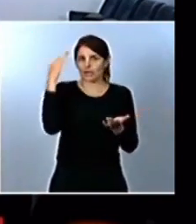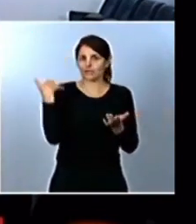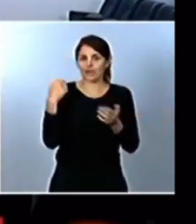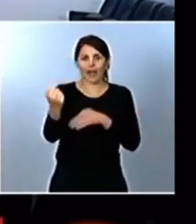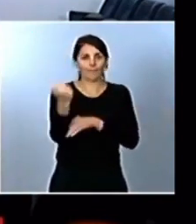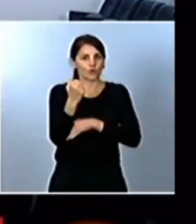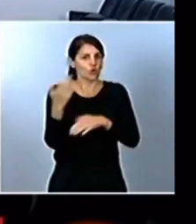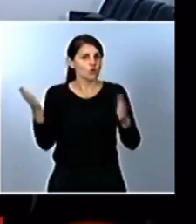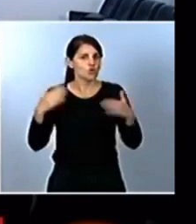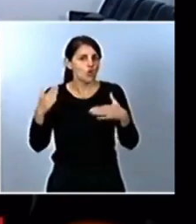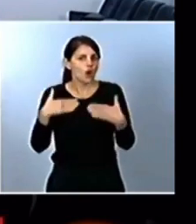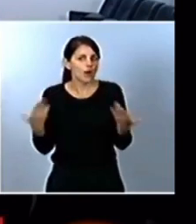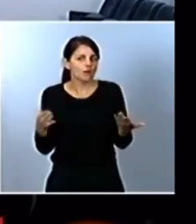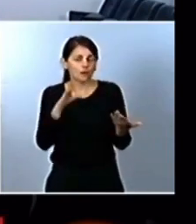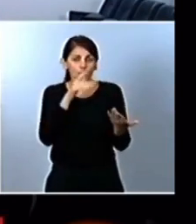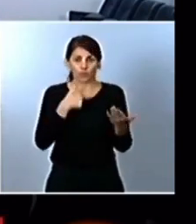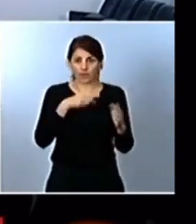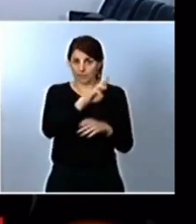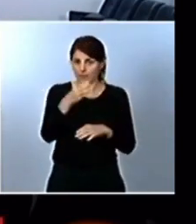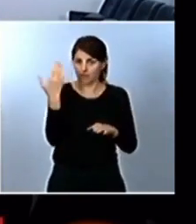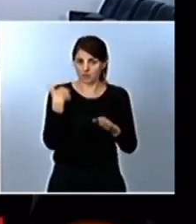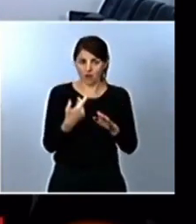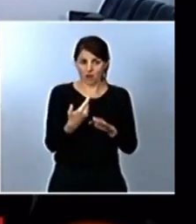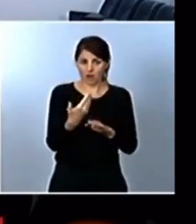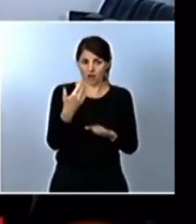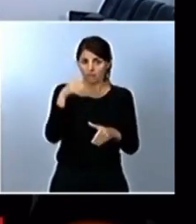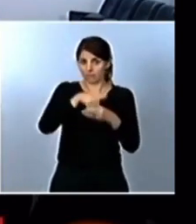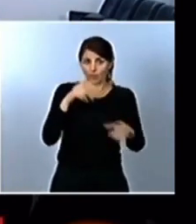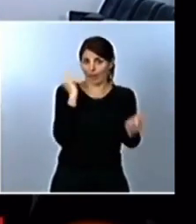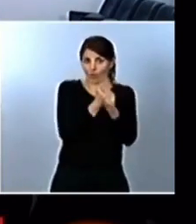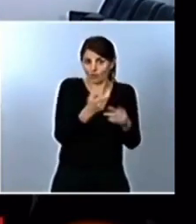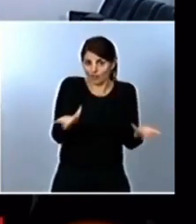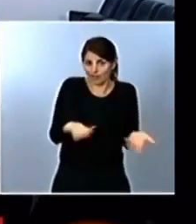en contra en las últimas votaciones. Muchas gracias.